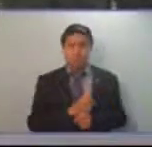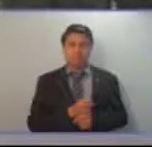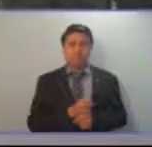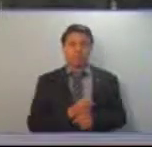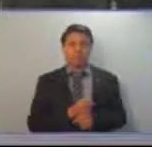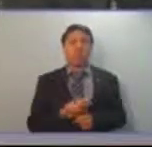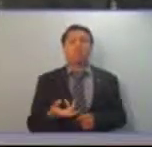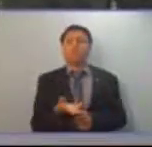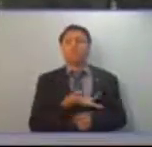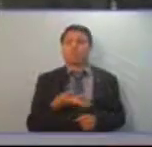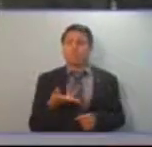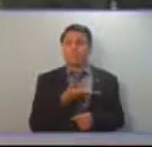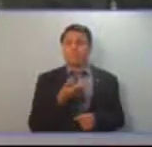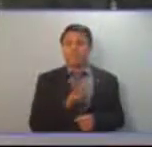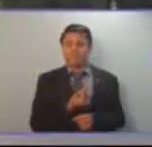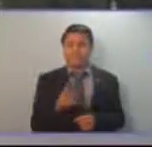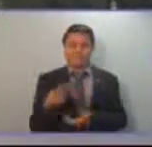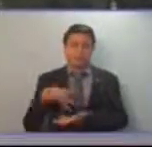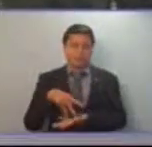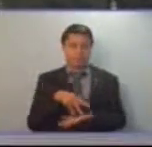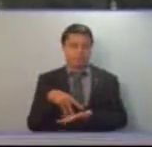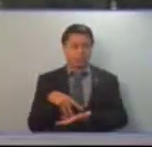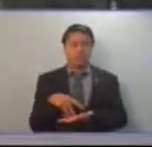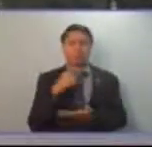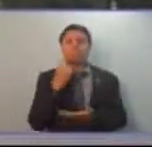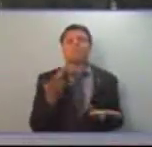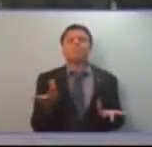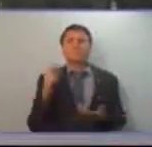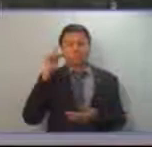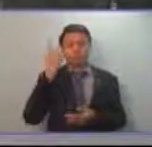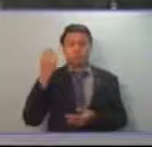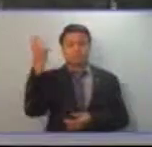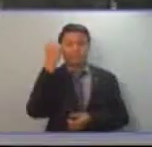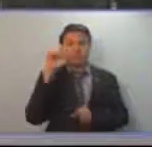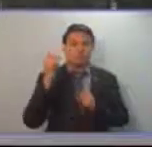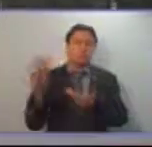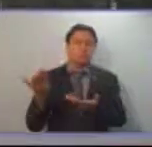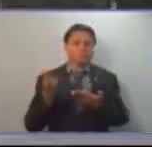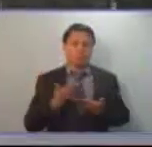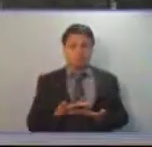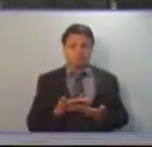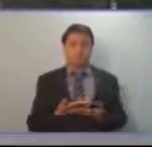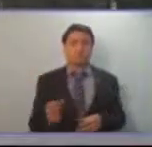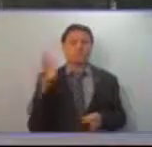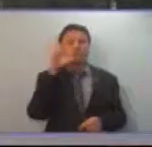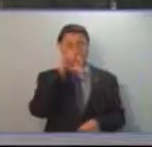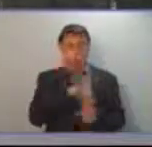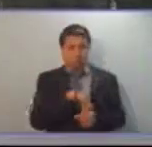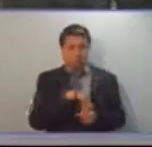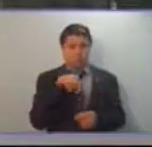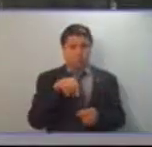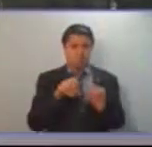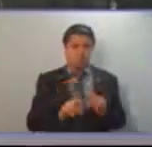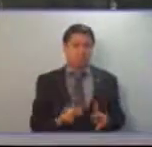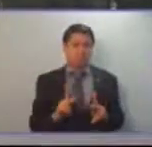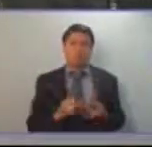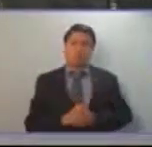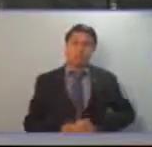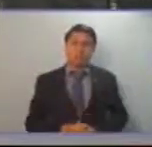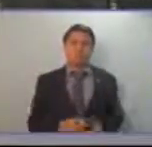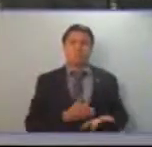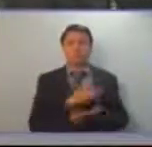a nuestros conciudadanos que es importante otorgar el voto, en este caso por